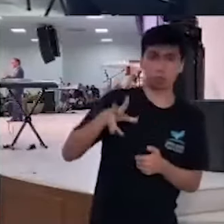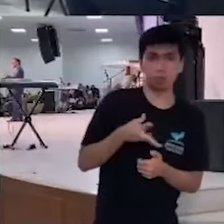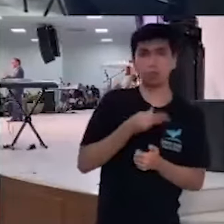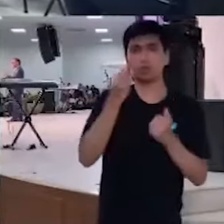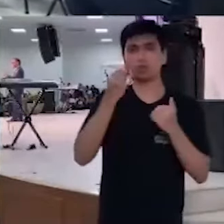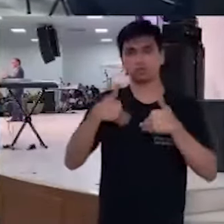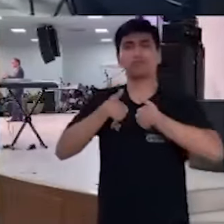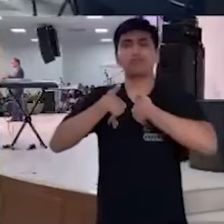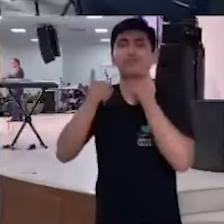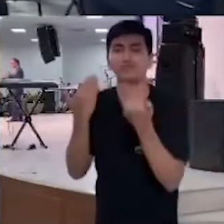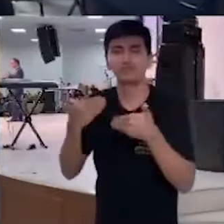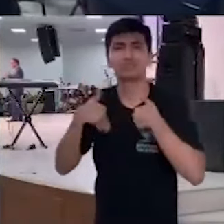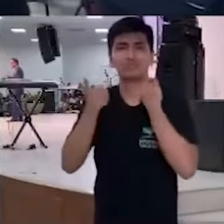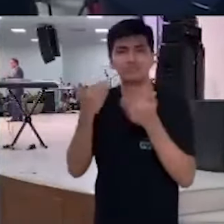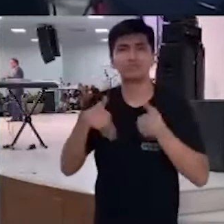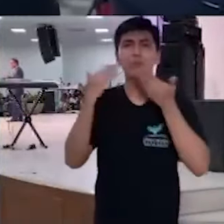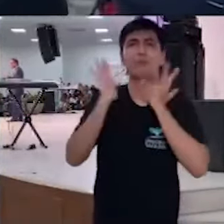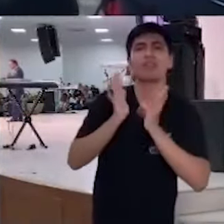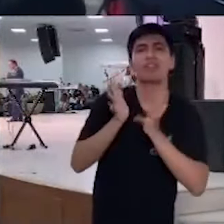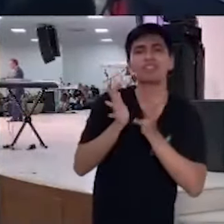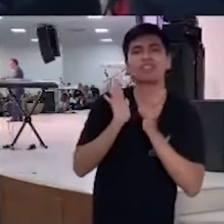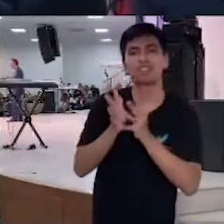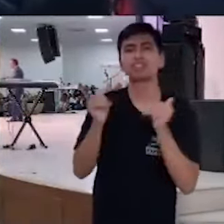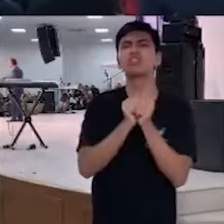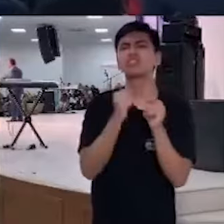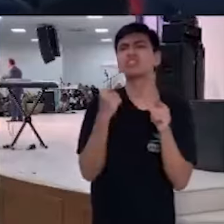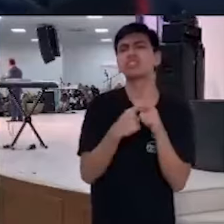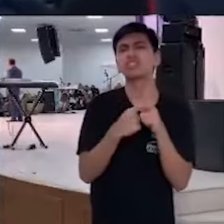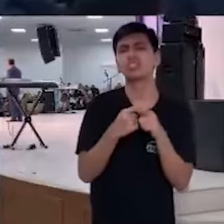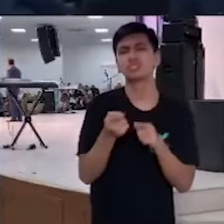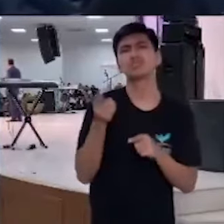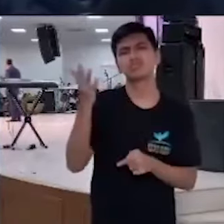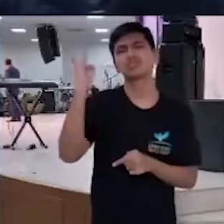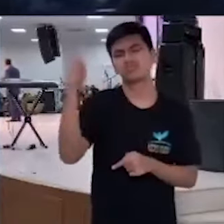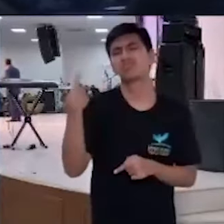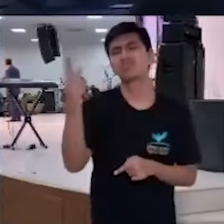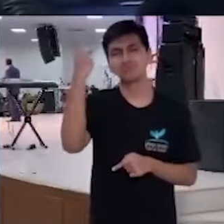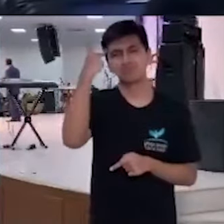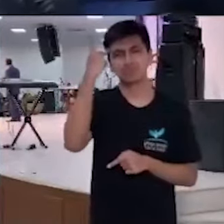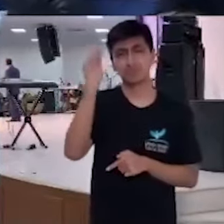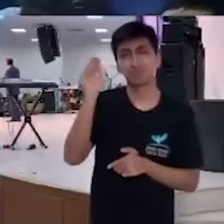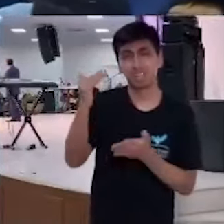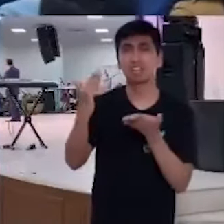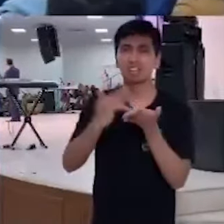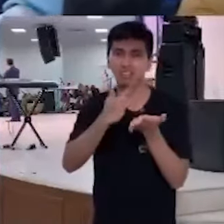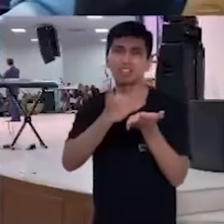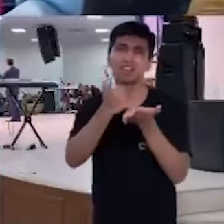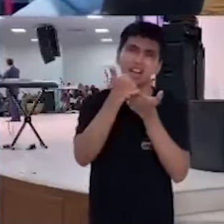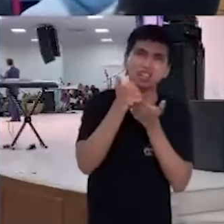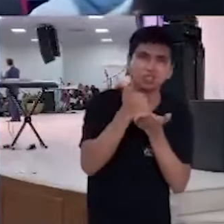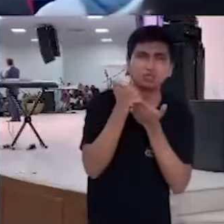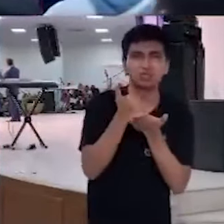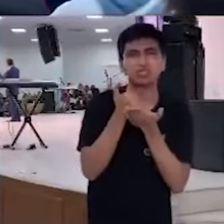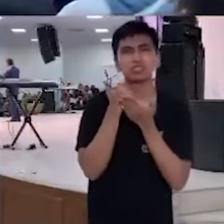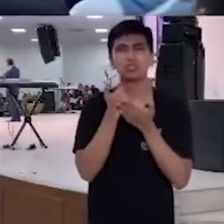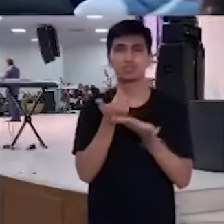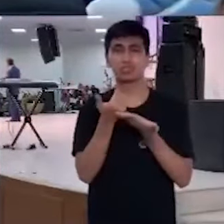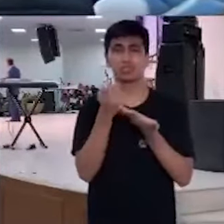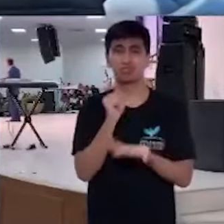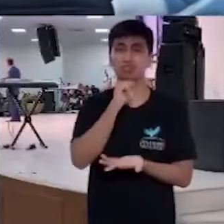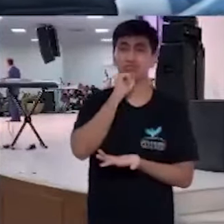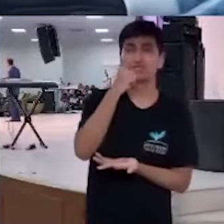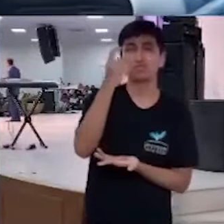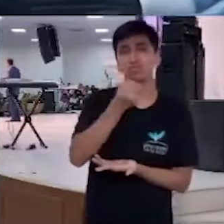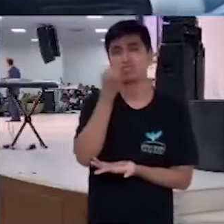autoridad espiritual, ir a nuestra cobertura y ministrarnos y pedirle ayuda y pedirle el consejo y pedirle a Dios sabiduría a través